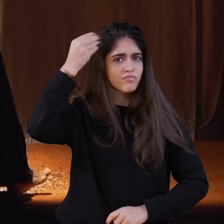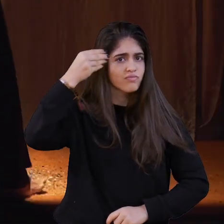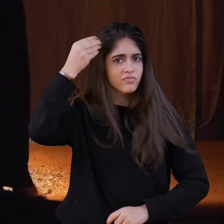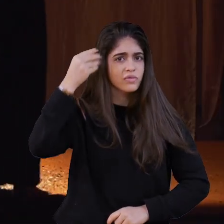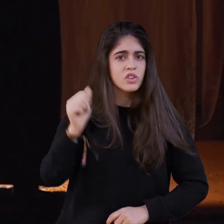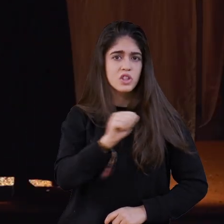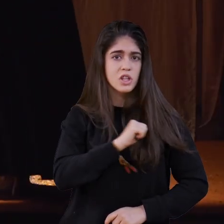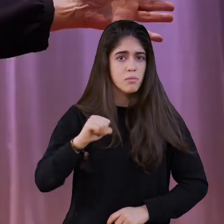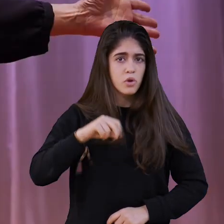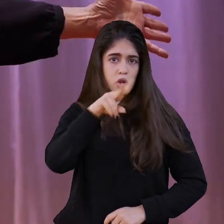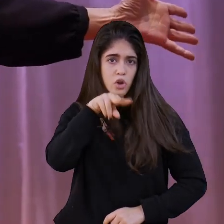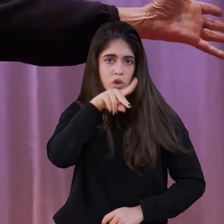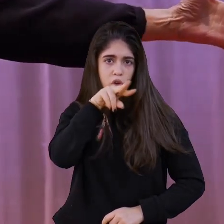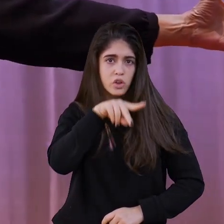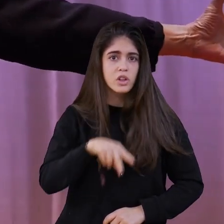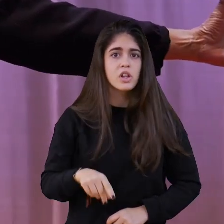Música